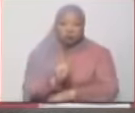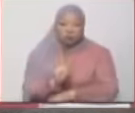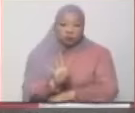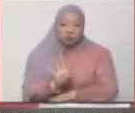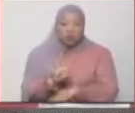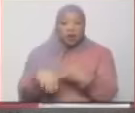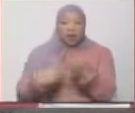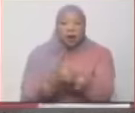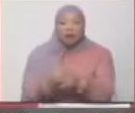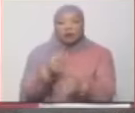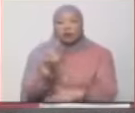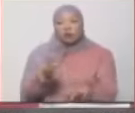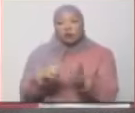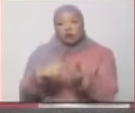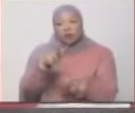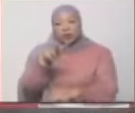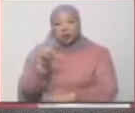2024-2031,